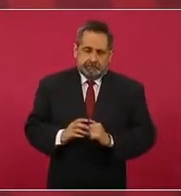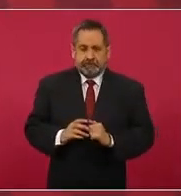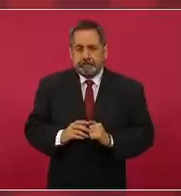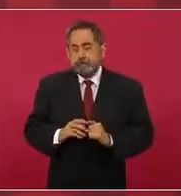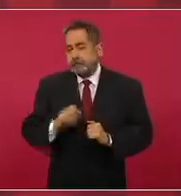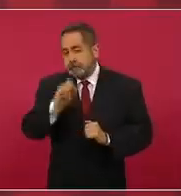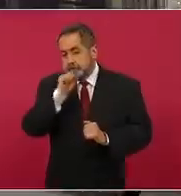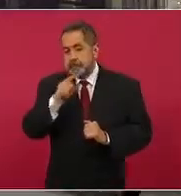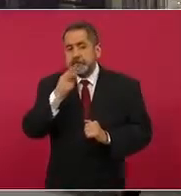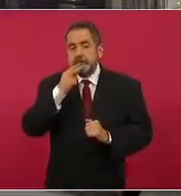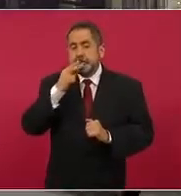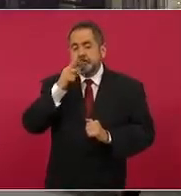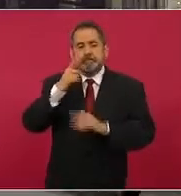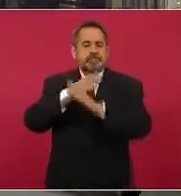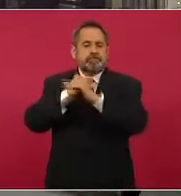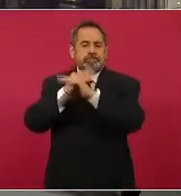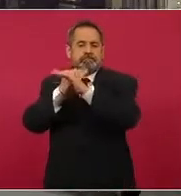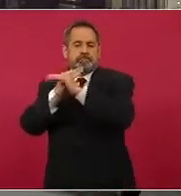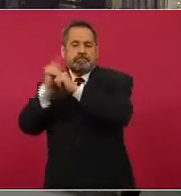las aves,